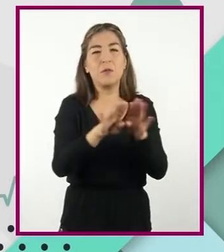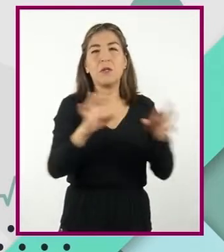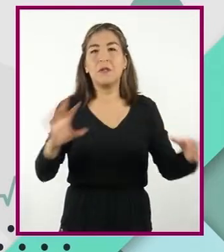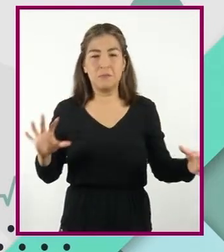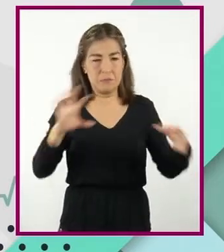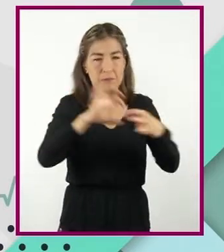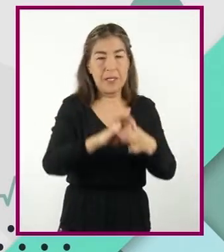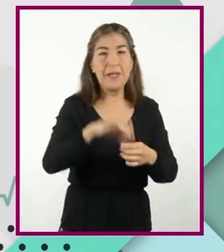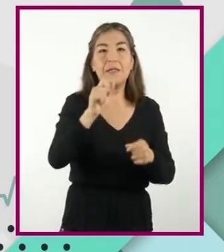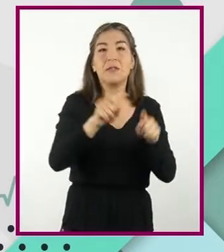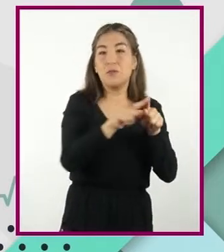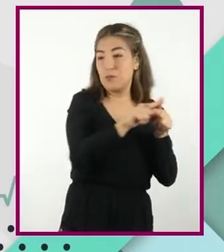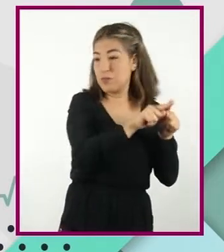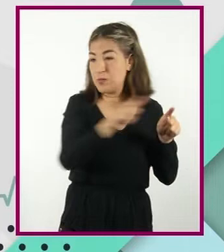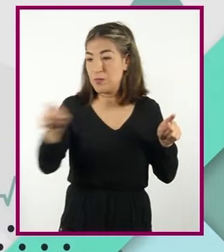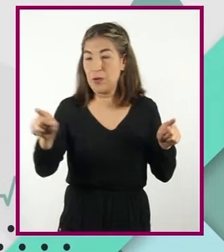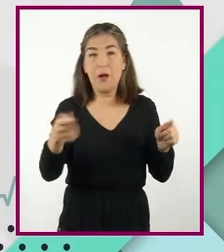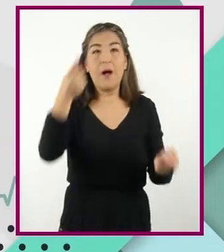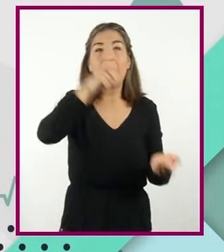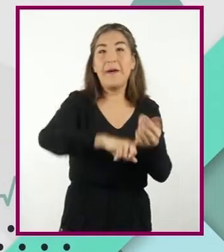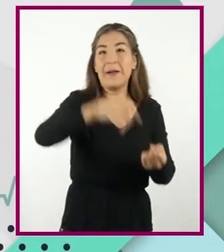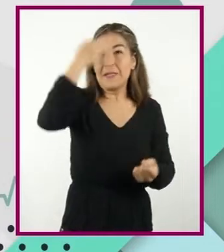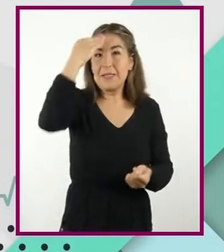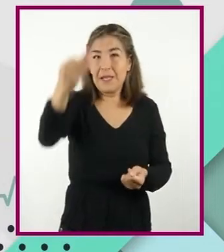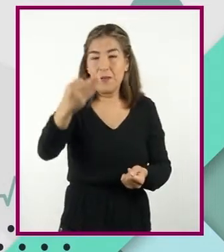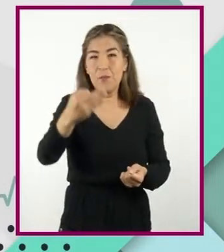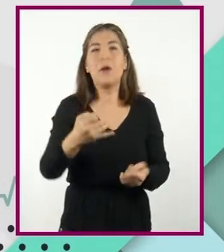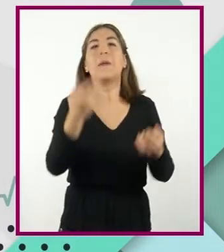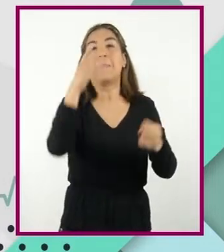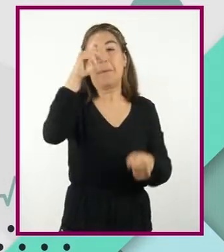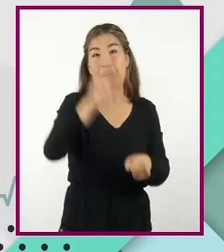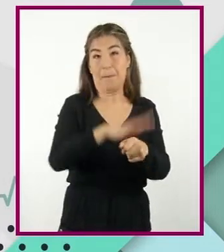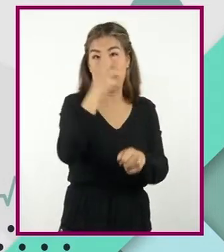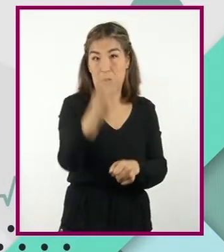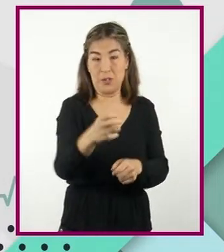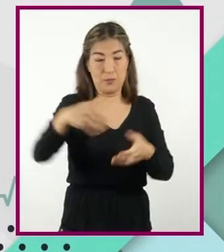la distancia recorrida entre el tiempo empleado para este